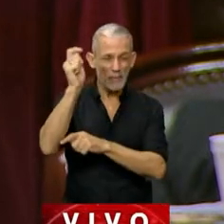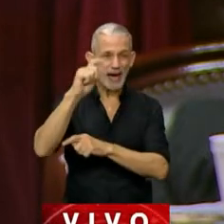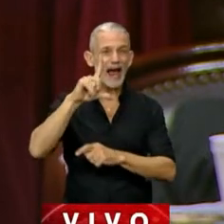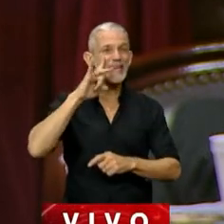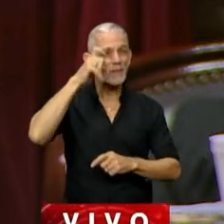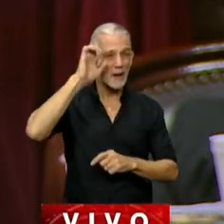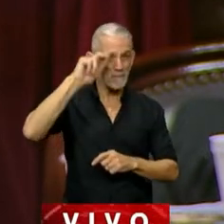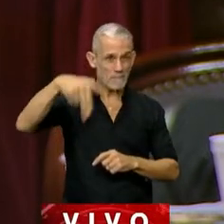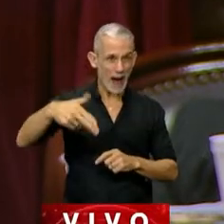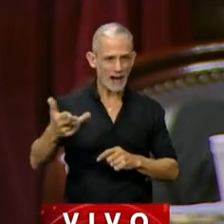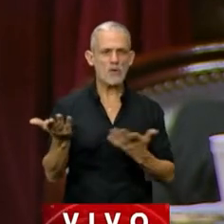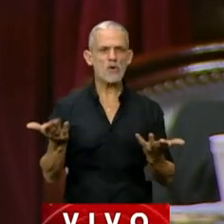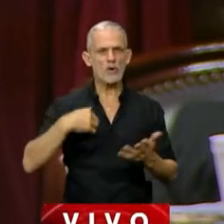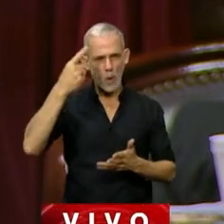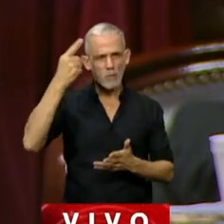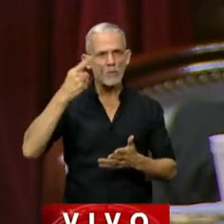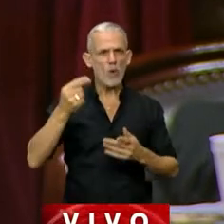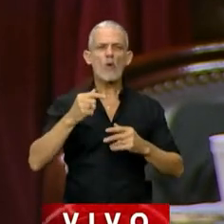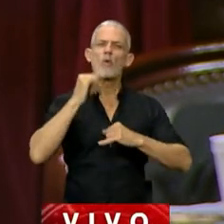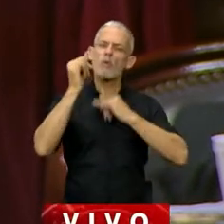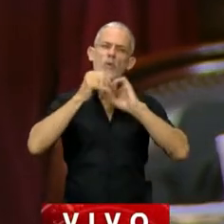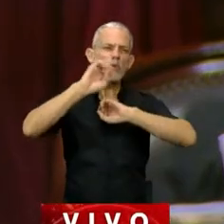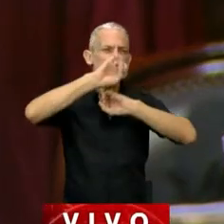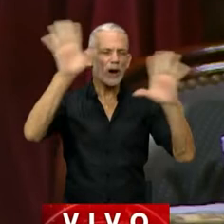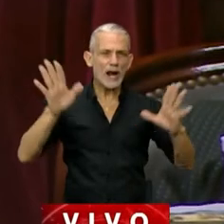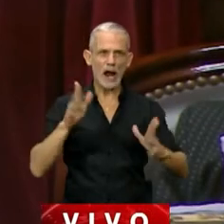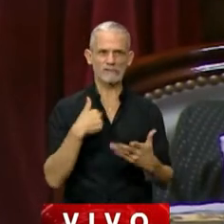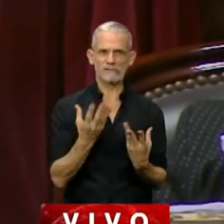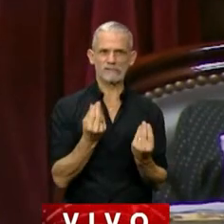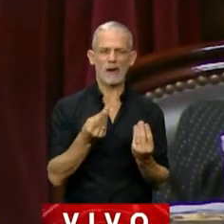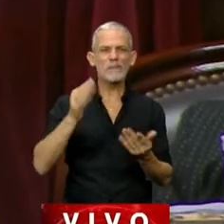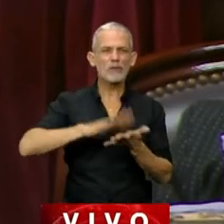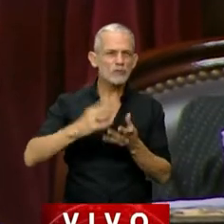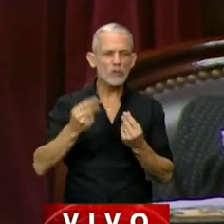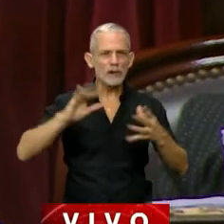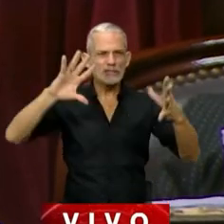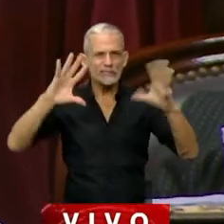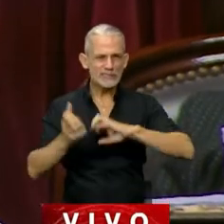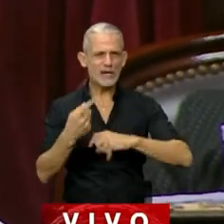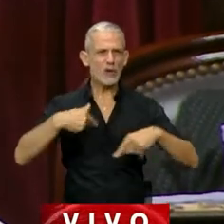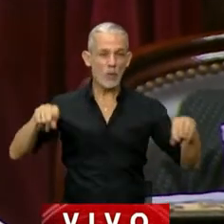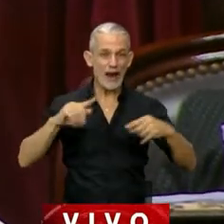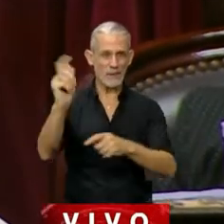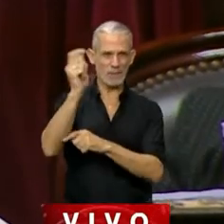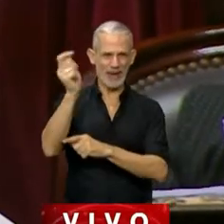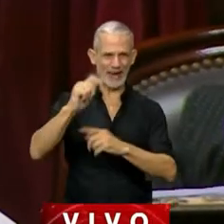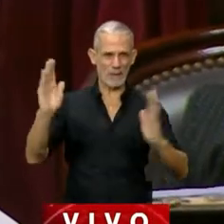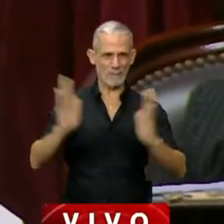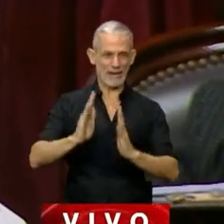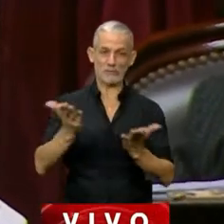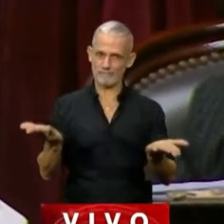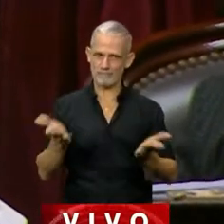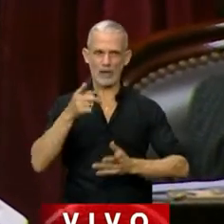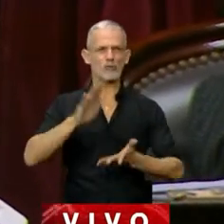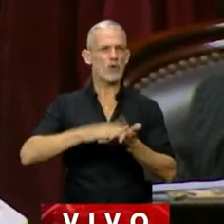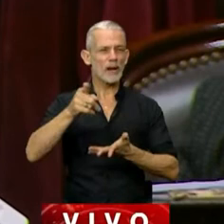Carlos Lieberman, porque me parece que trae luz sobre algunos temores respecto a la afectación de la actividad pesquera. En